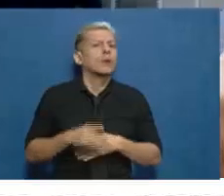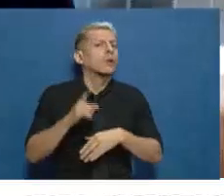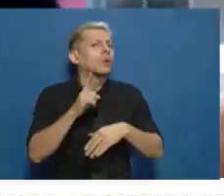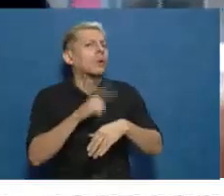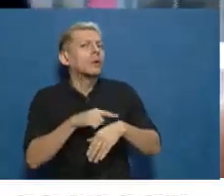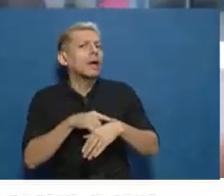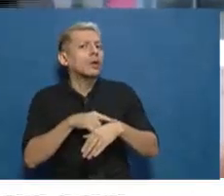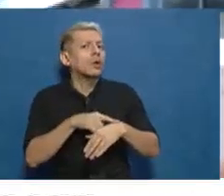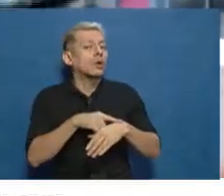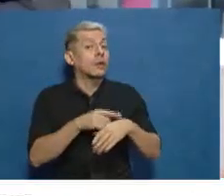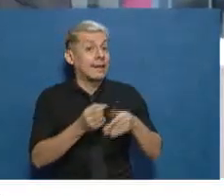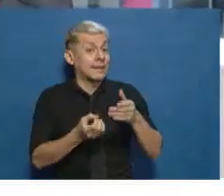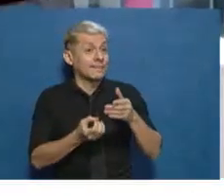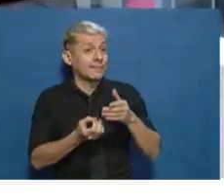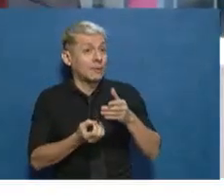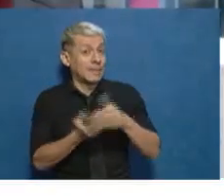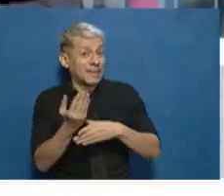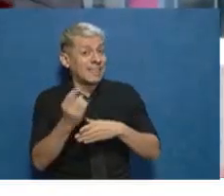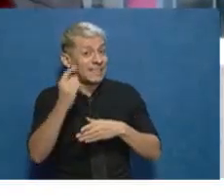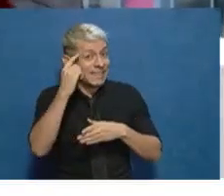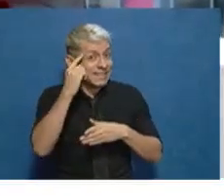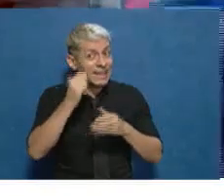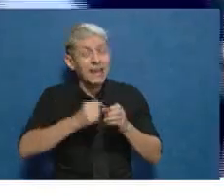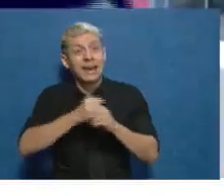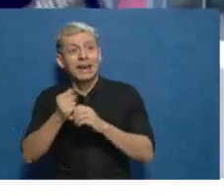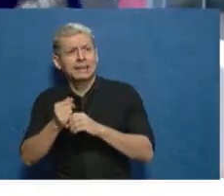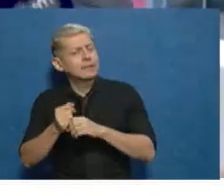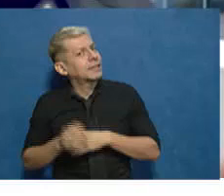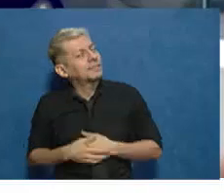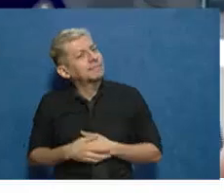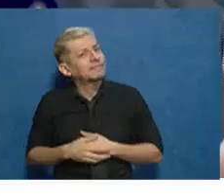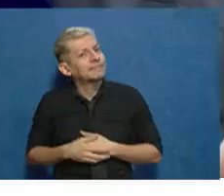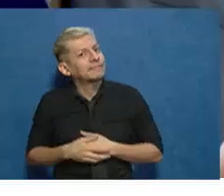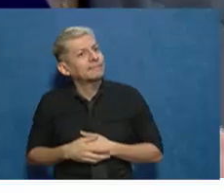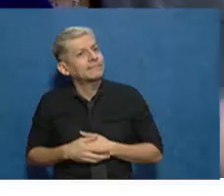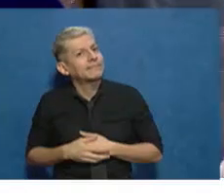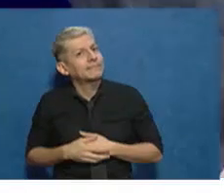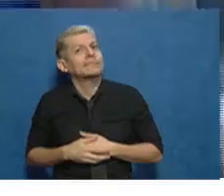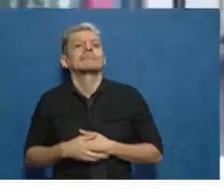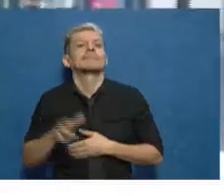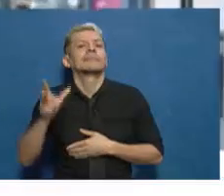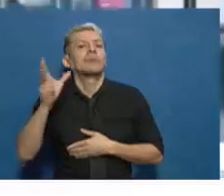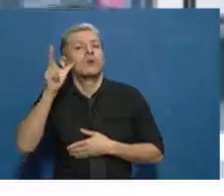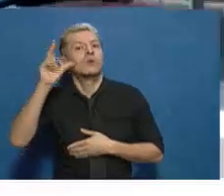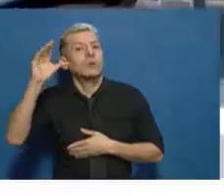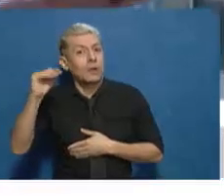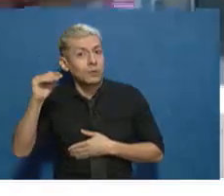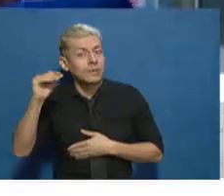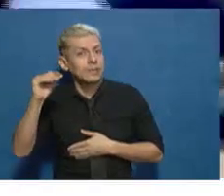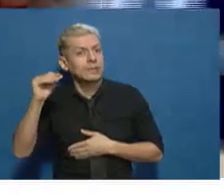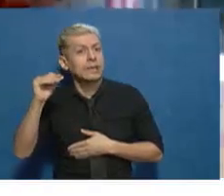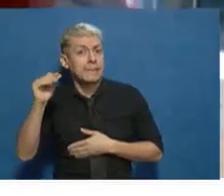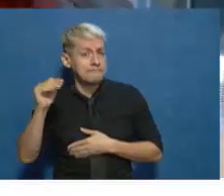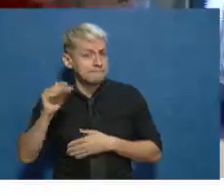de 10 de la mañana a 20 horas es un horario sugerido. ¿Las 20 horas será un techo para todos los